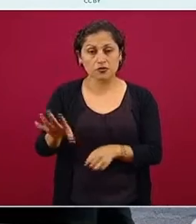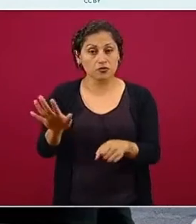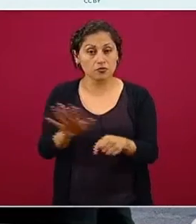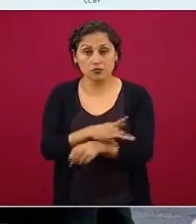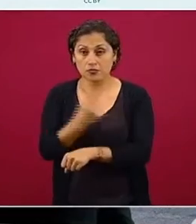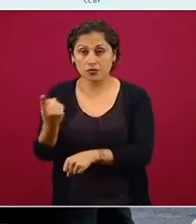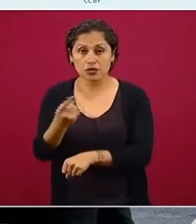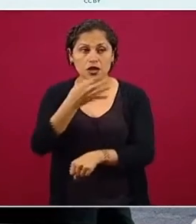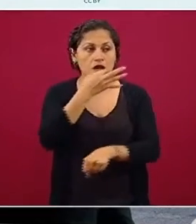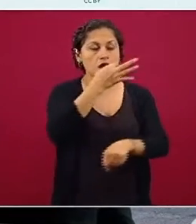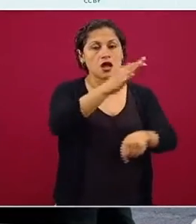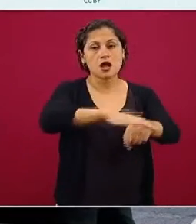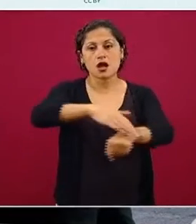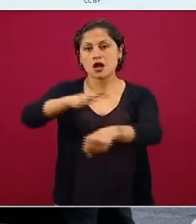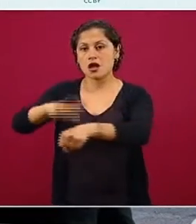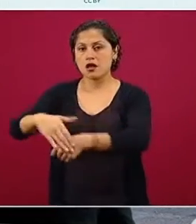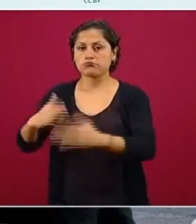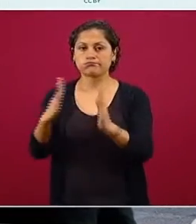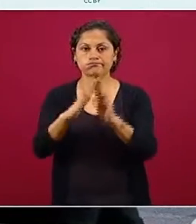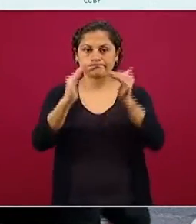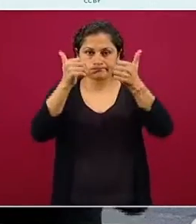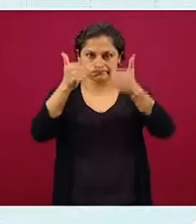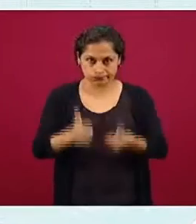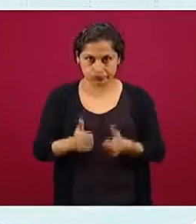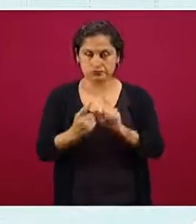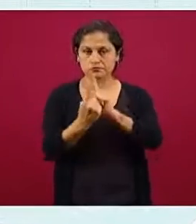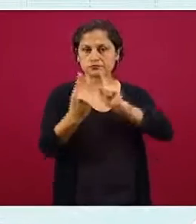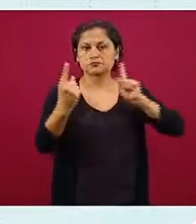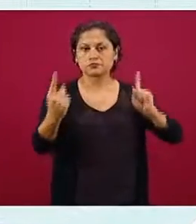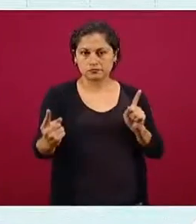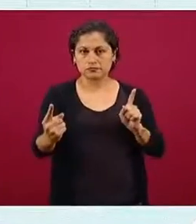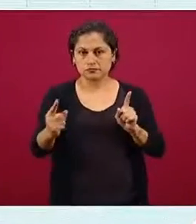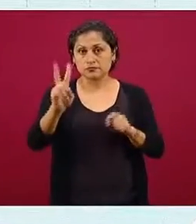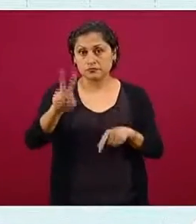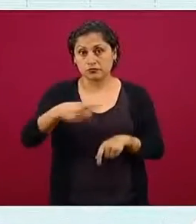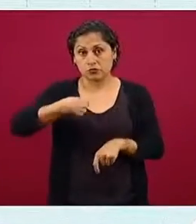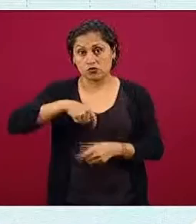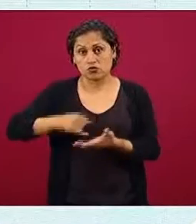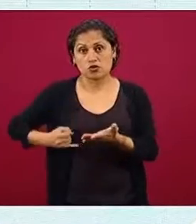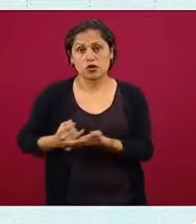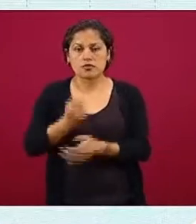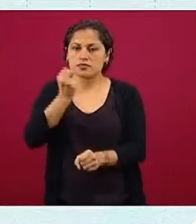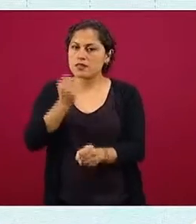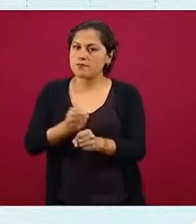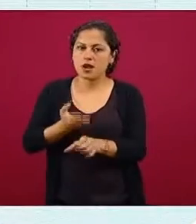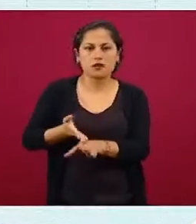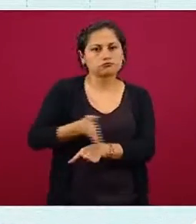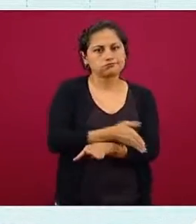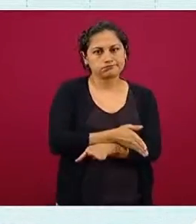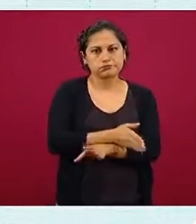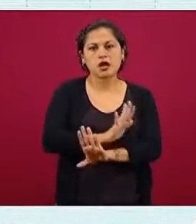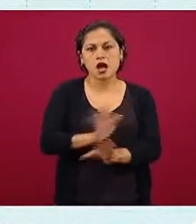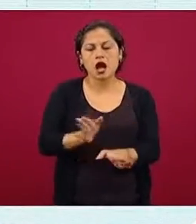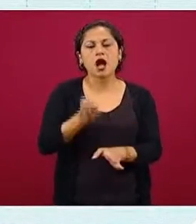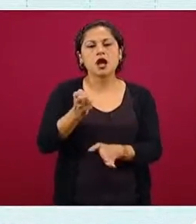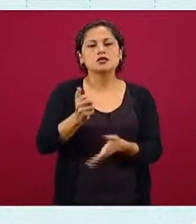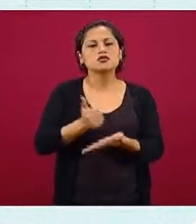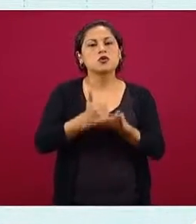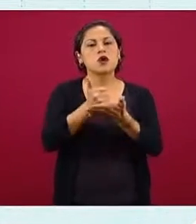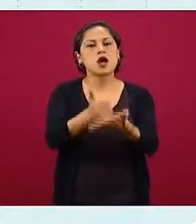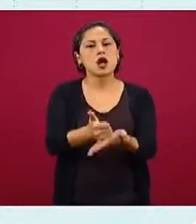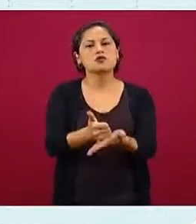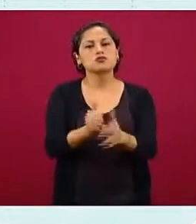Sana Distancia, la mitigación comunitaria que fue adoptada muy tempranamente. Y aquí tenemos esto, y hemos tenido un